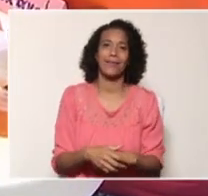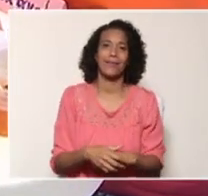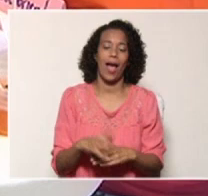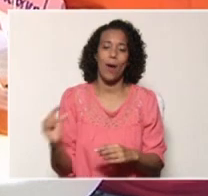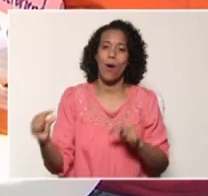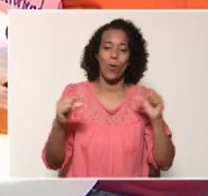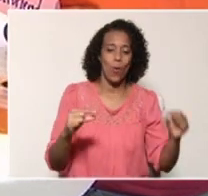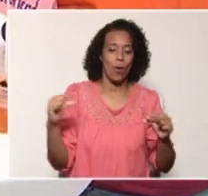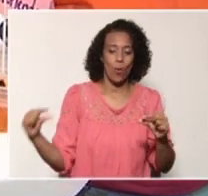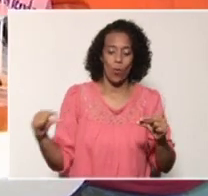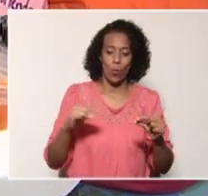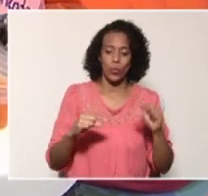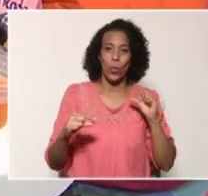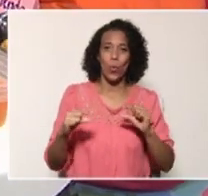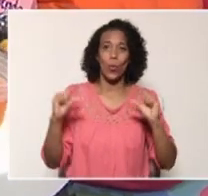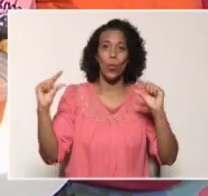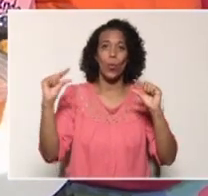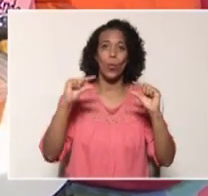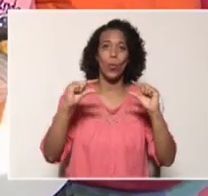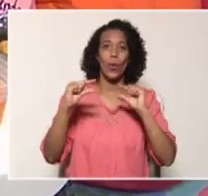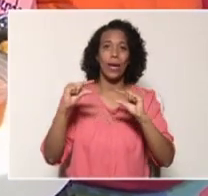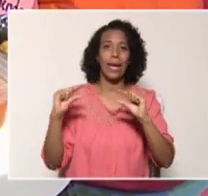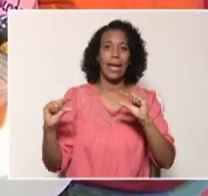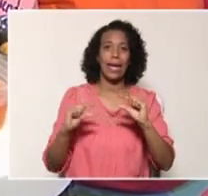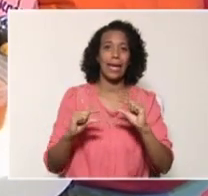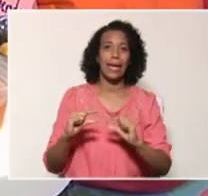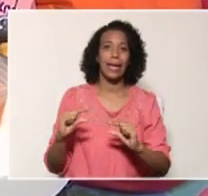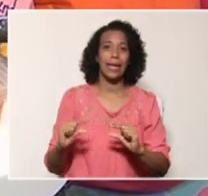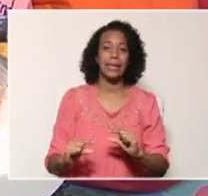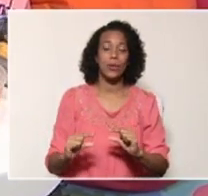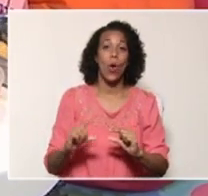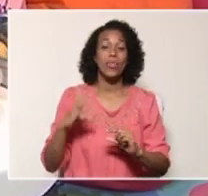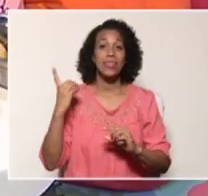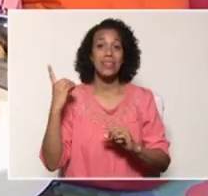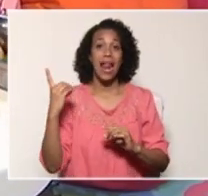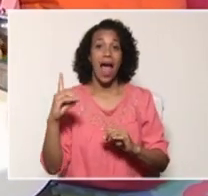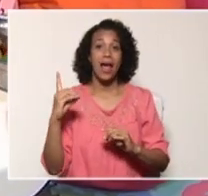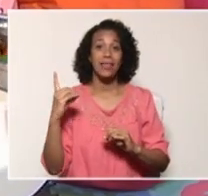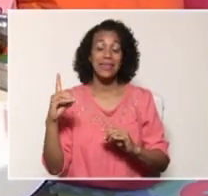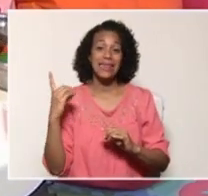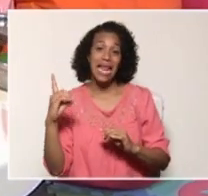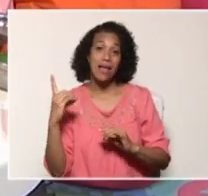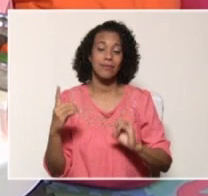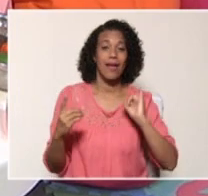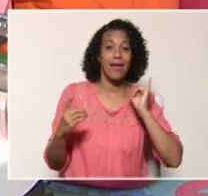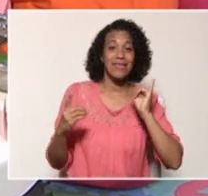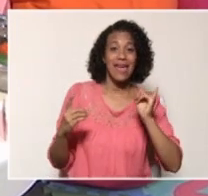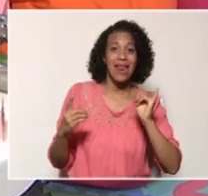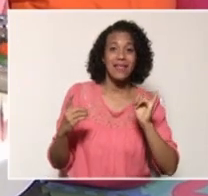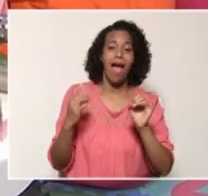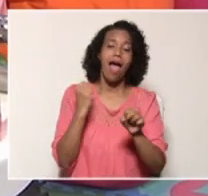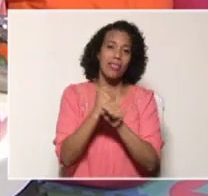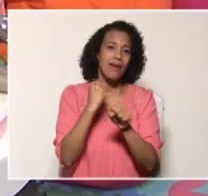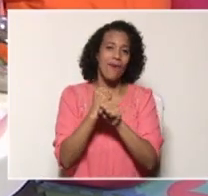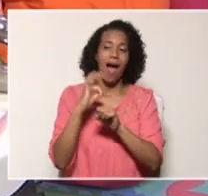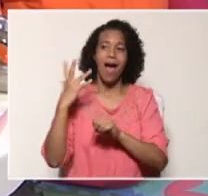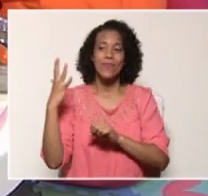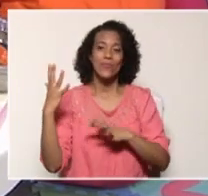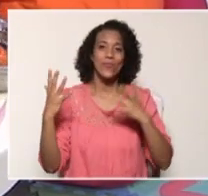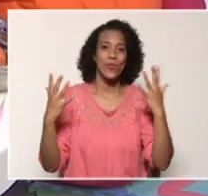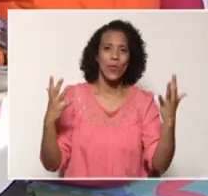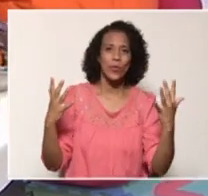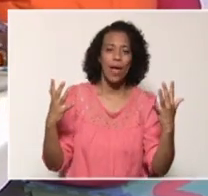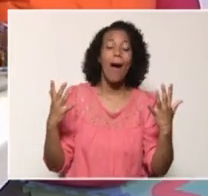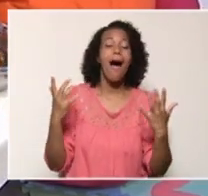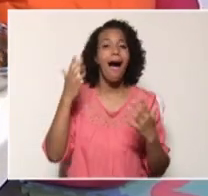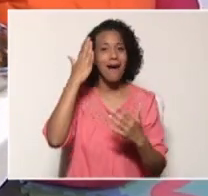ir colocando objetos, figuras, en este caso, del lado izquierdo y del lado derecho. Trabaja las dos manos para